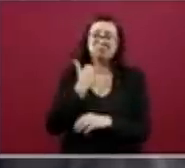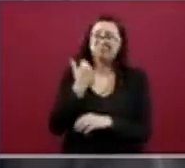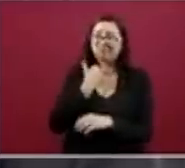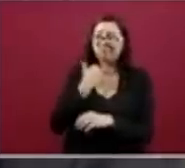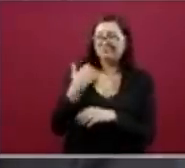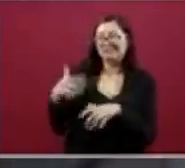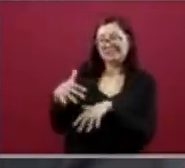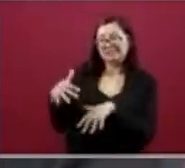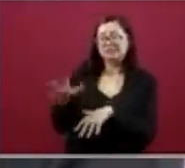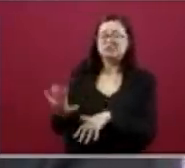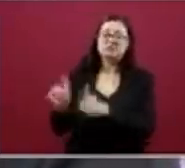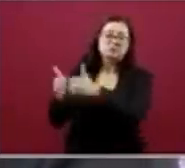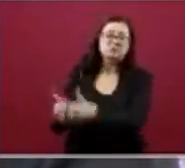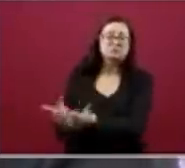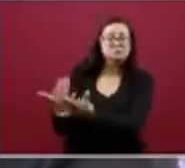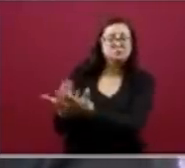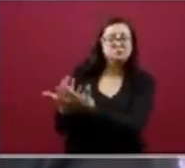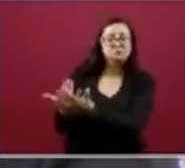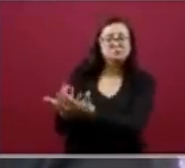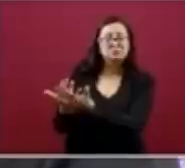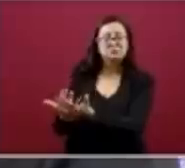los tienen ahí